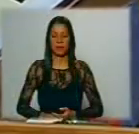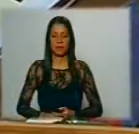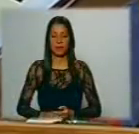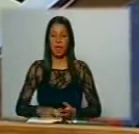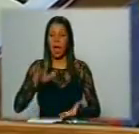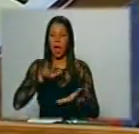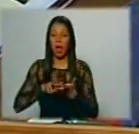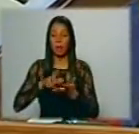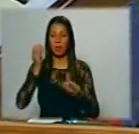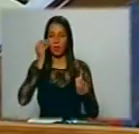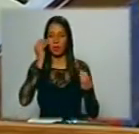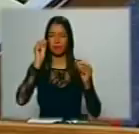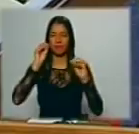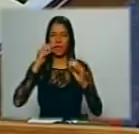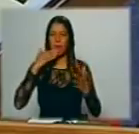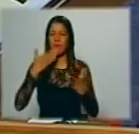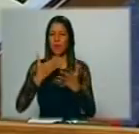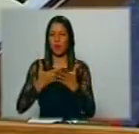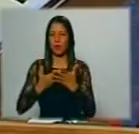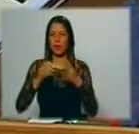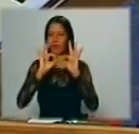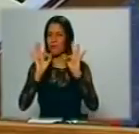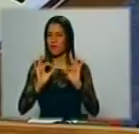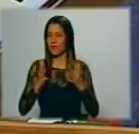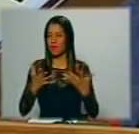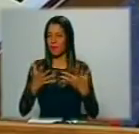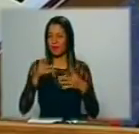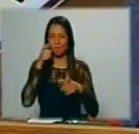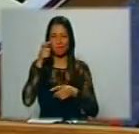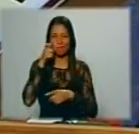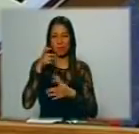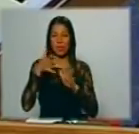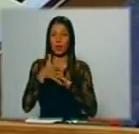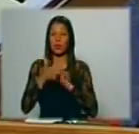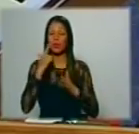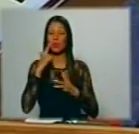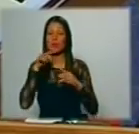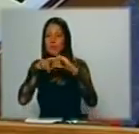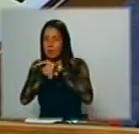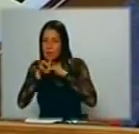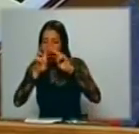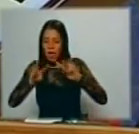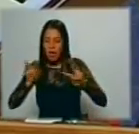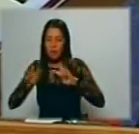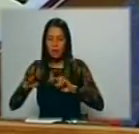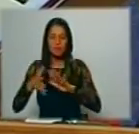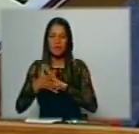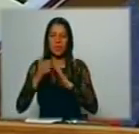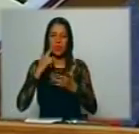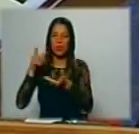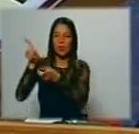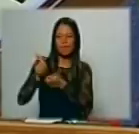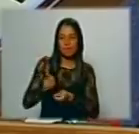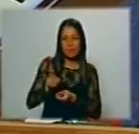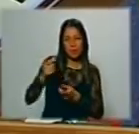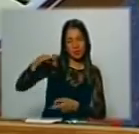de políticas y los mecanismos de aplicación, control y seguimiento para el estudio de costos y determinación de márgenes de ganancias razonables para la fijación